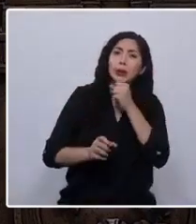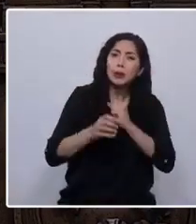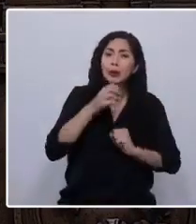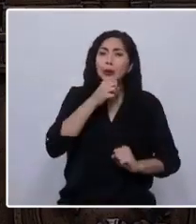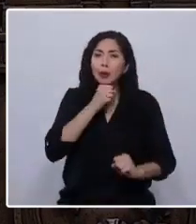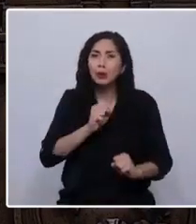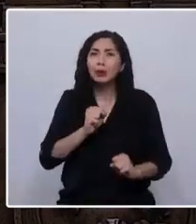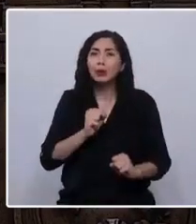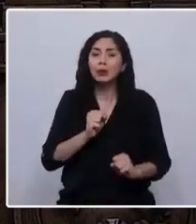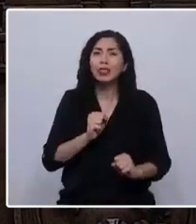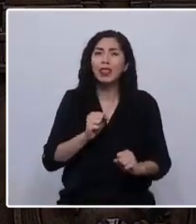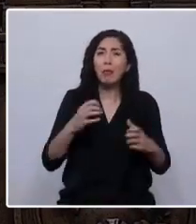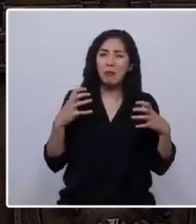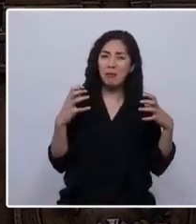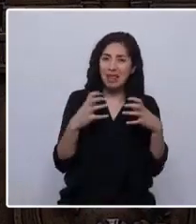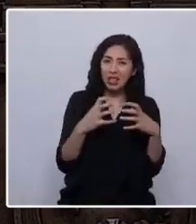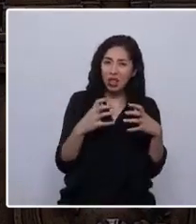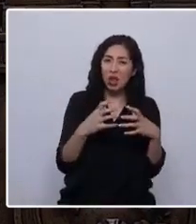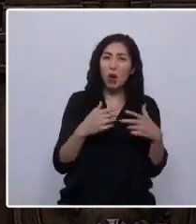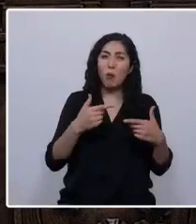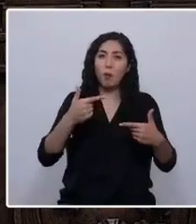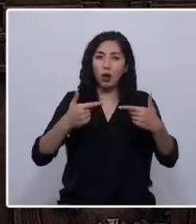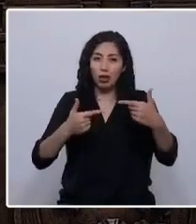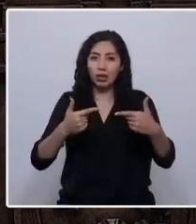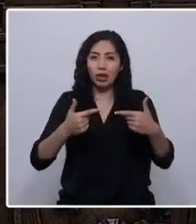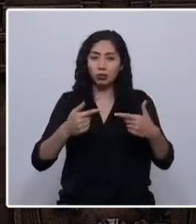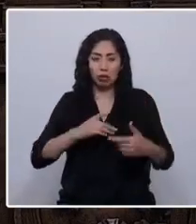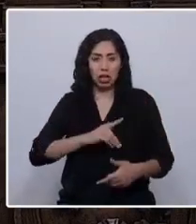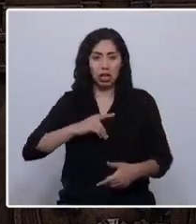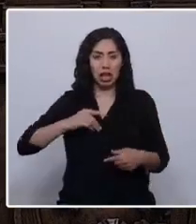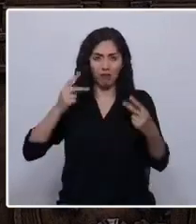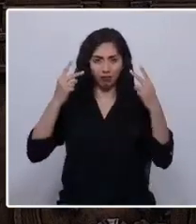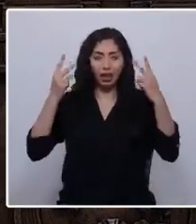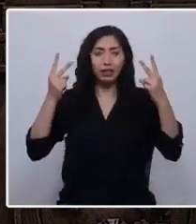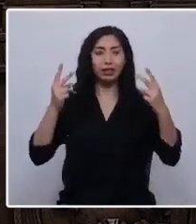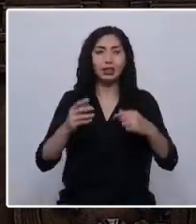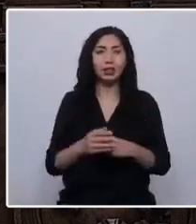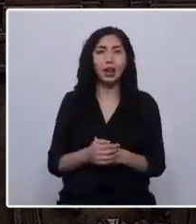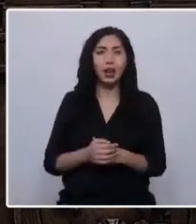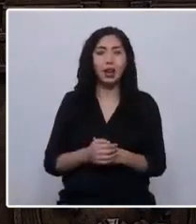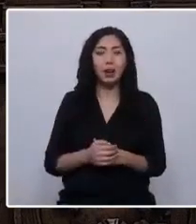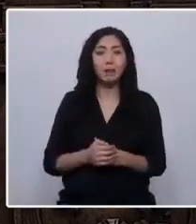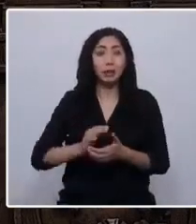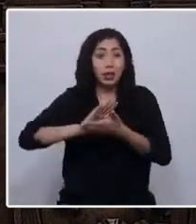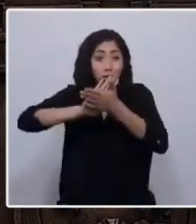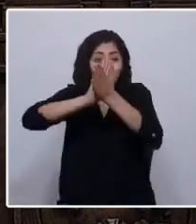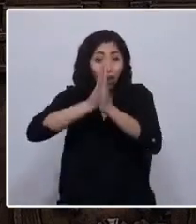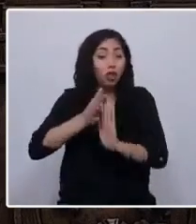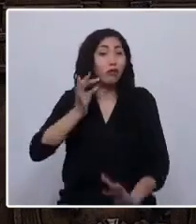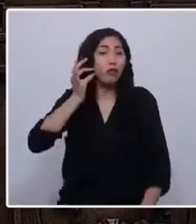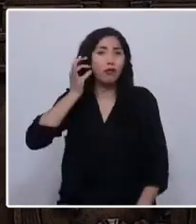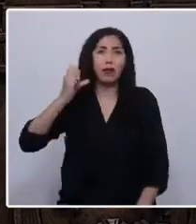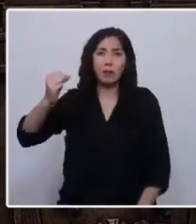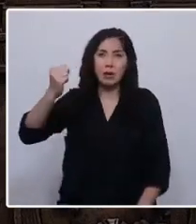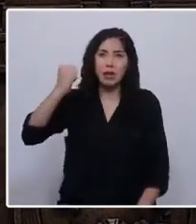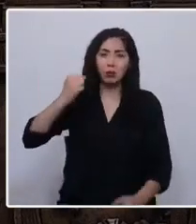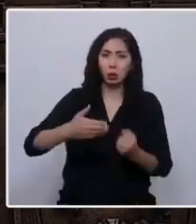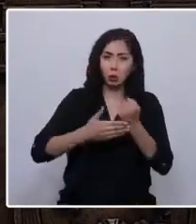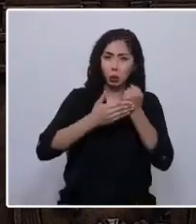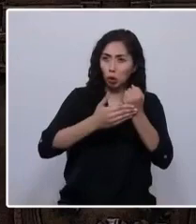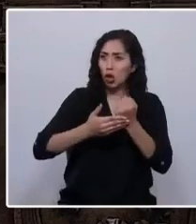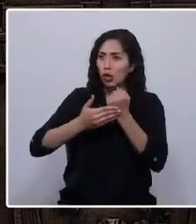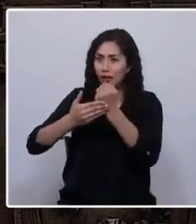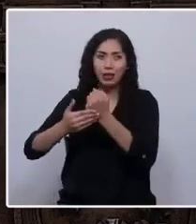Wenchu con dignidad y valentía. Y que todos los feminismos solidaricen con sus luchas.